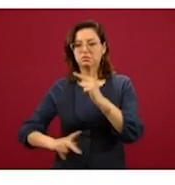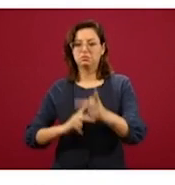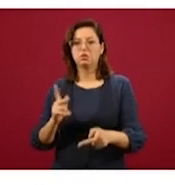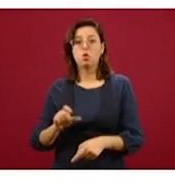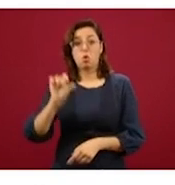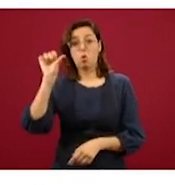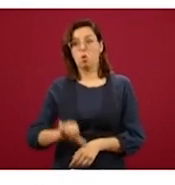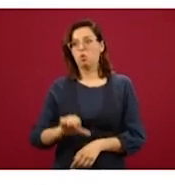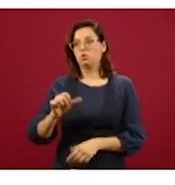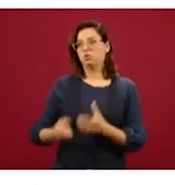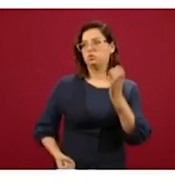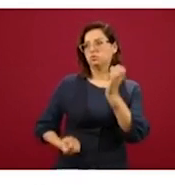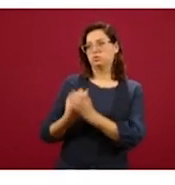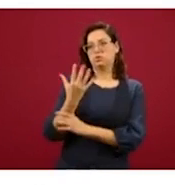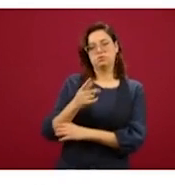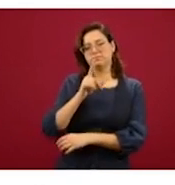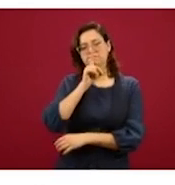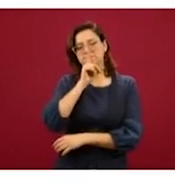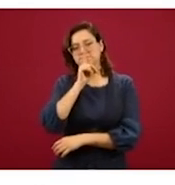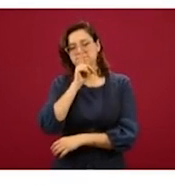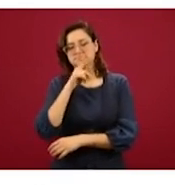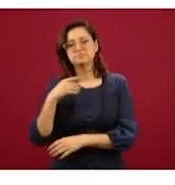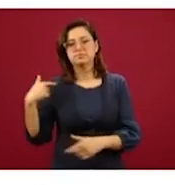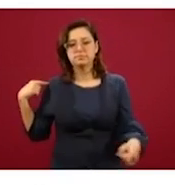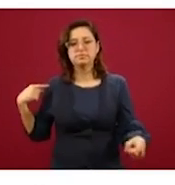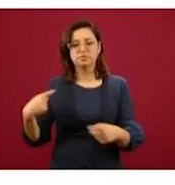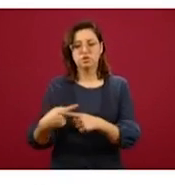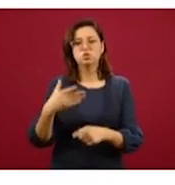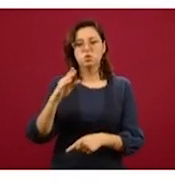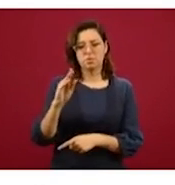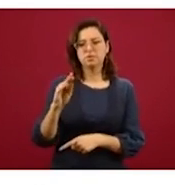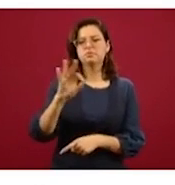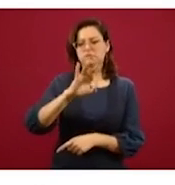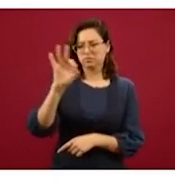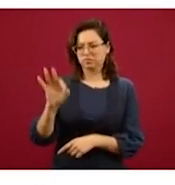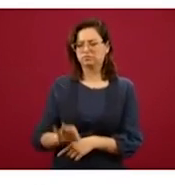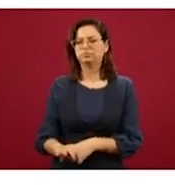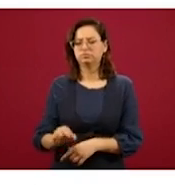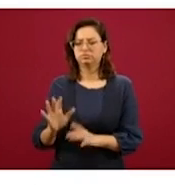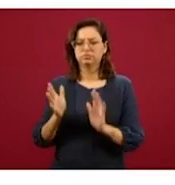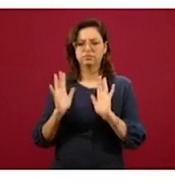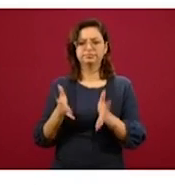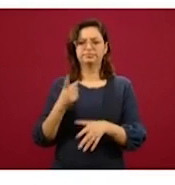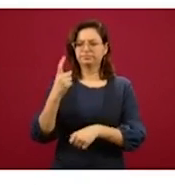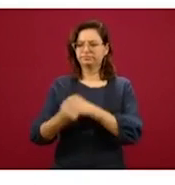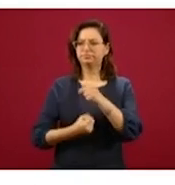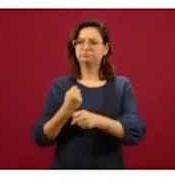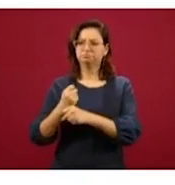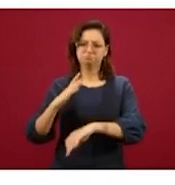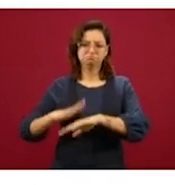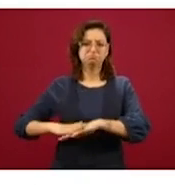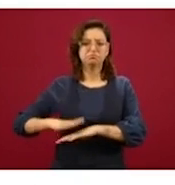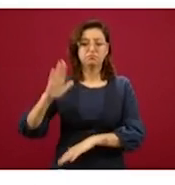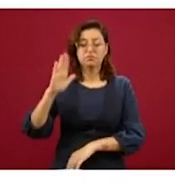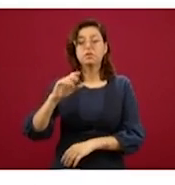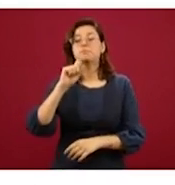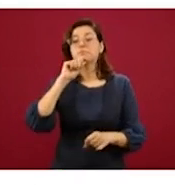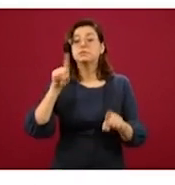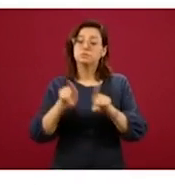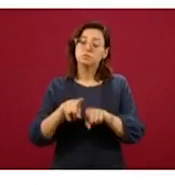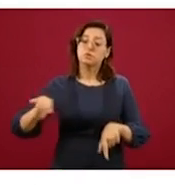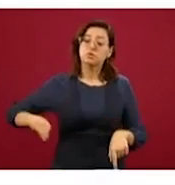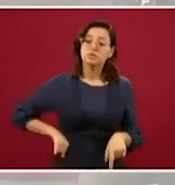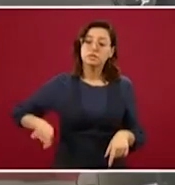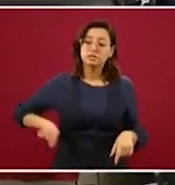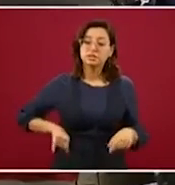del 90% está en estas condiciones. Y algo muy interesante también cuando vamos a ver estos pequeños negocios, nos damos